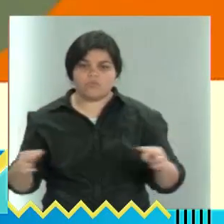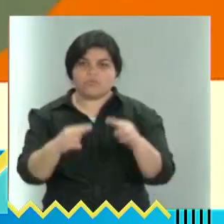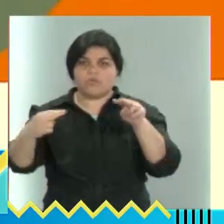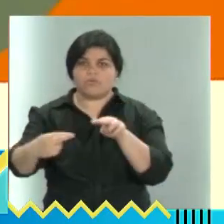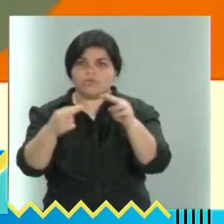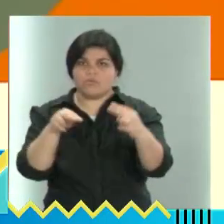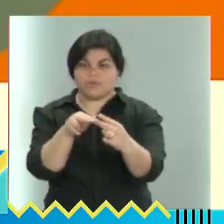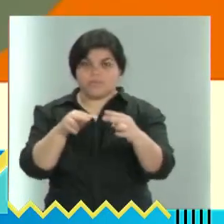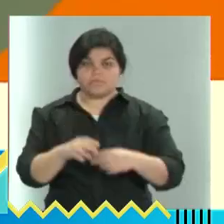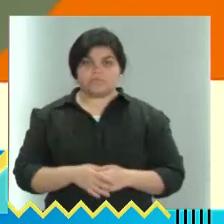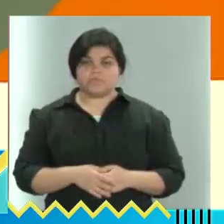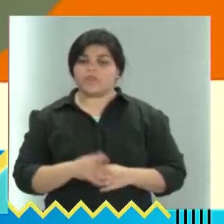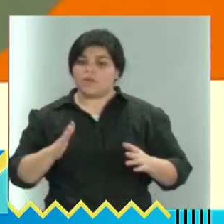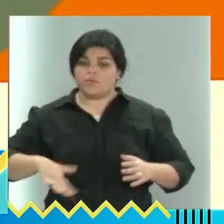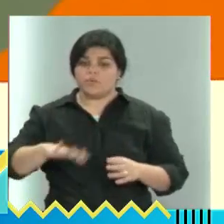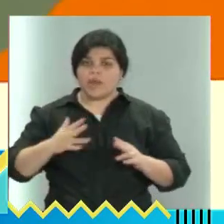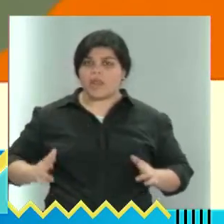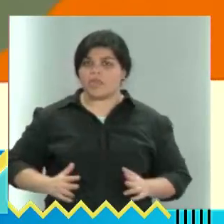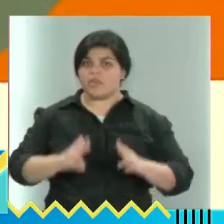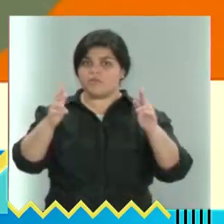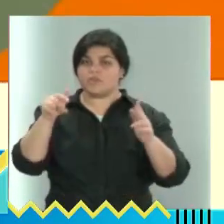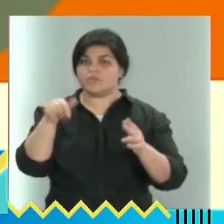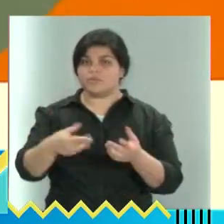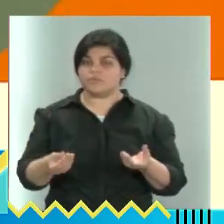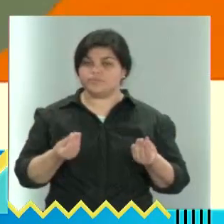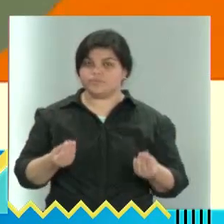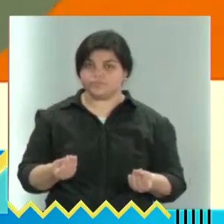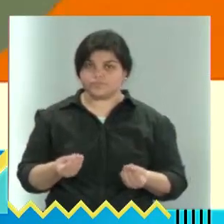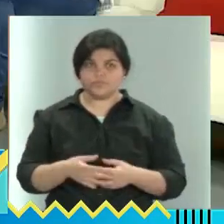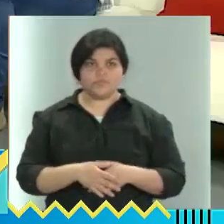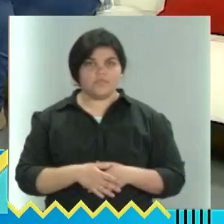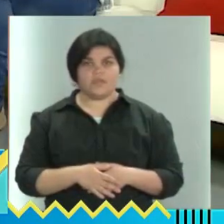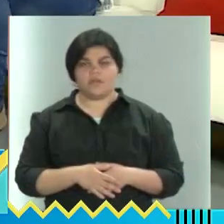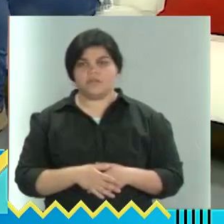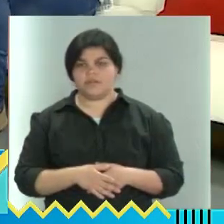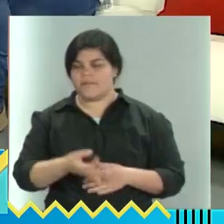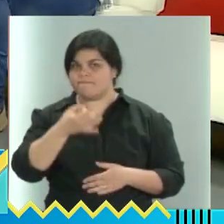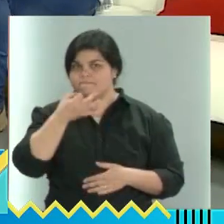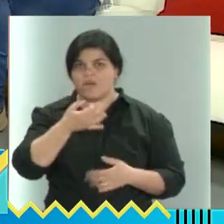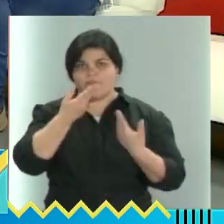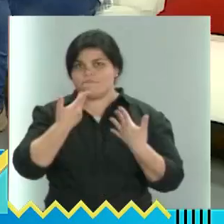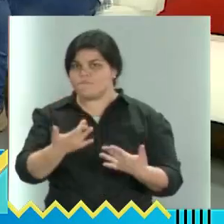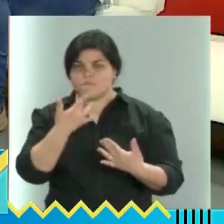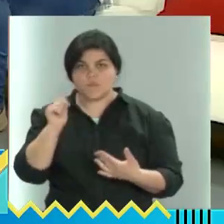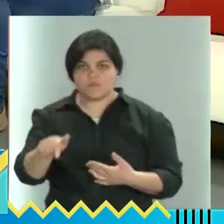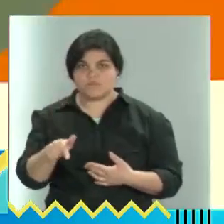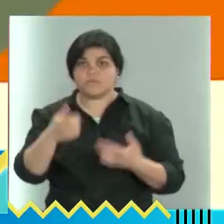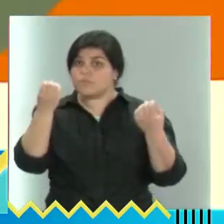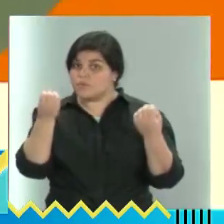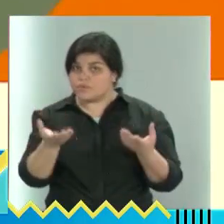el edificio en sí es de una pureza excepcional porque